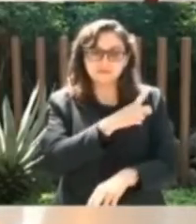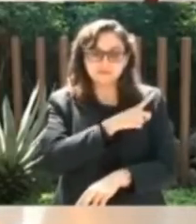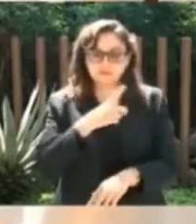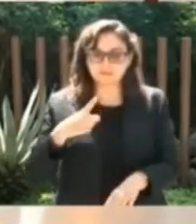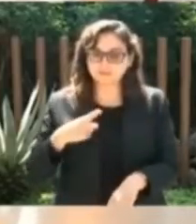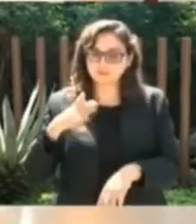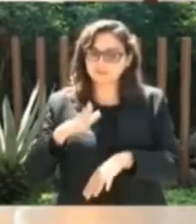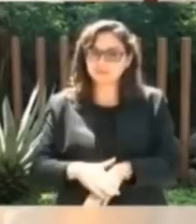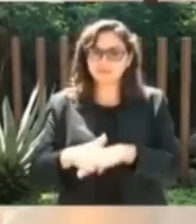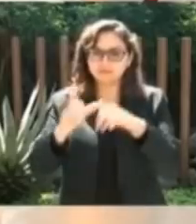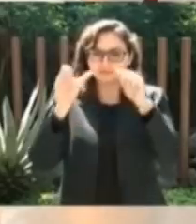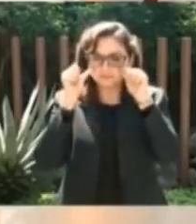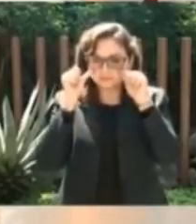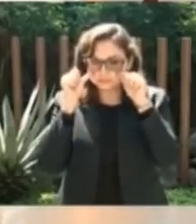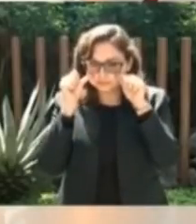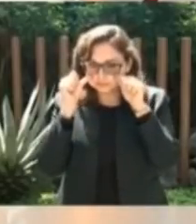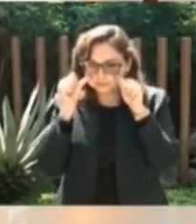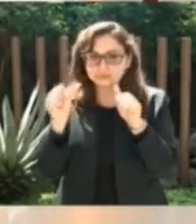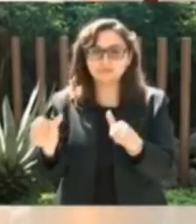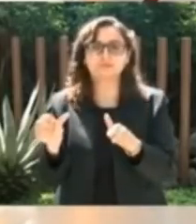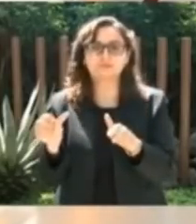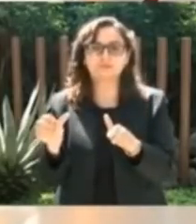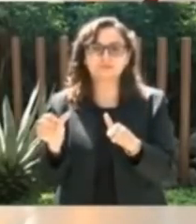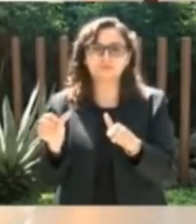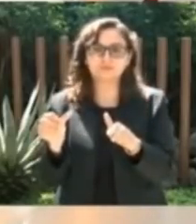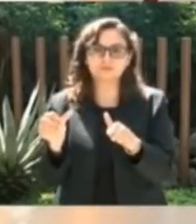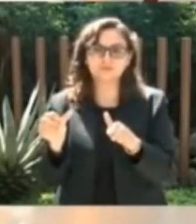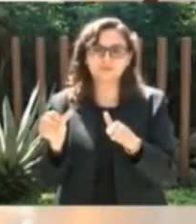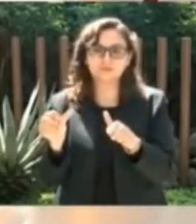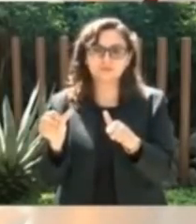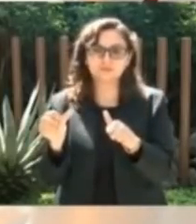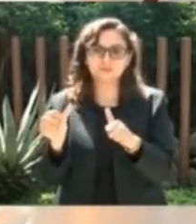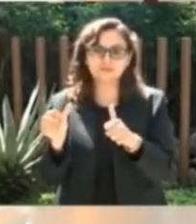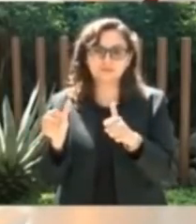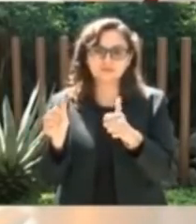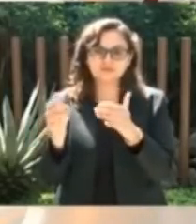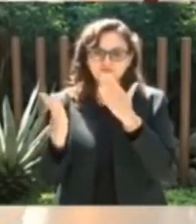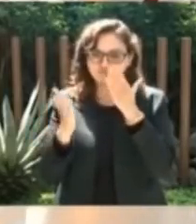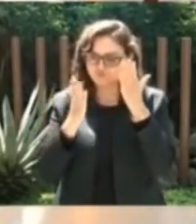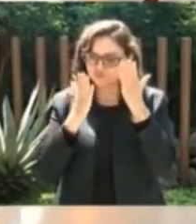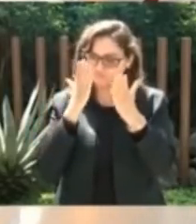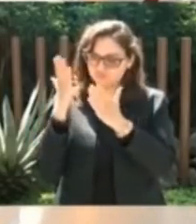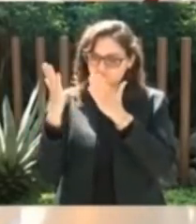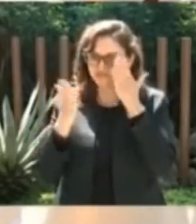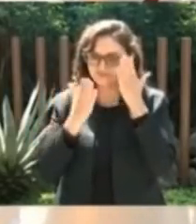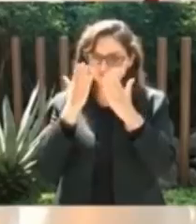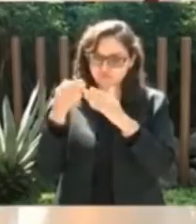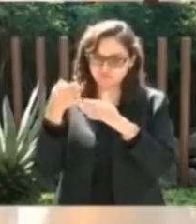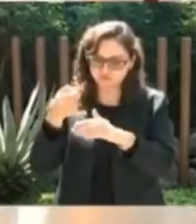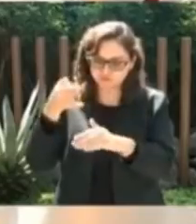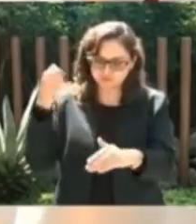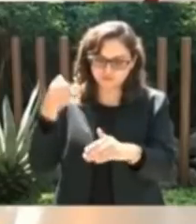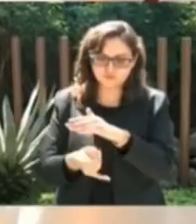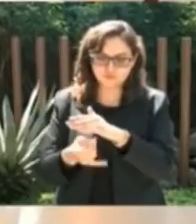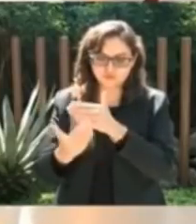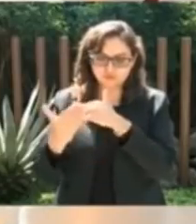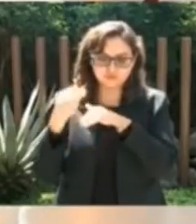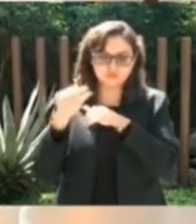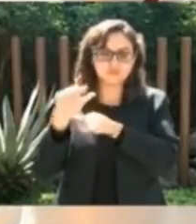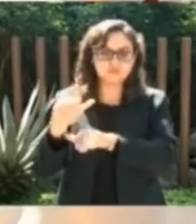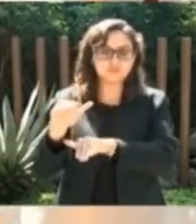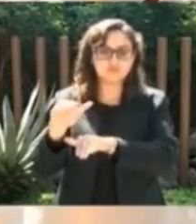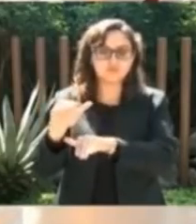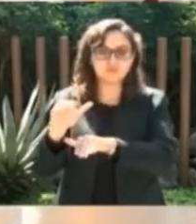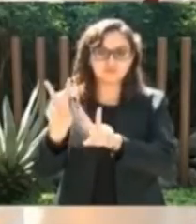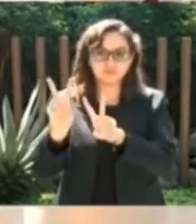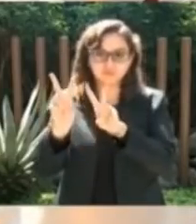atención a los estudios sobre